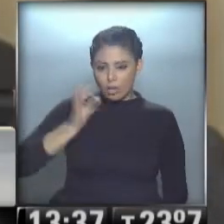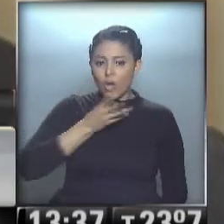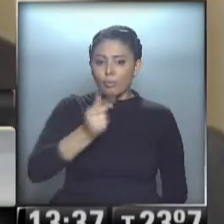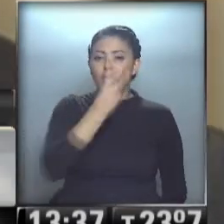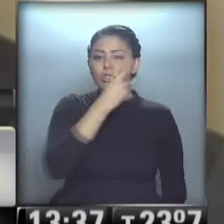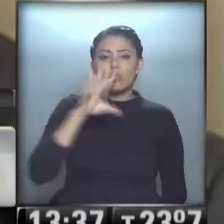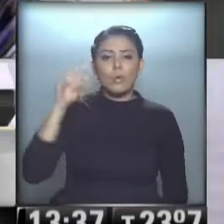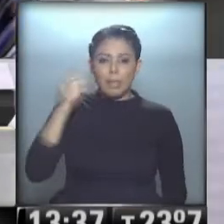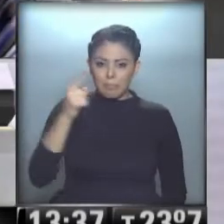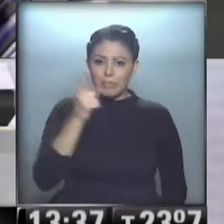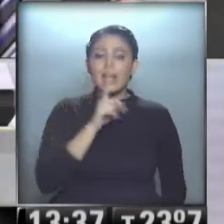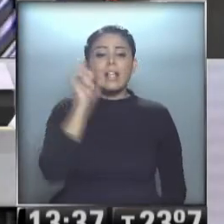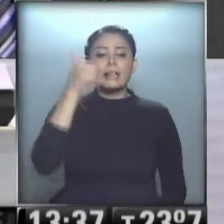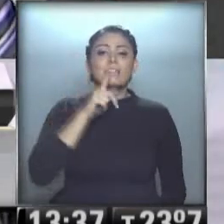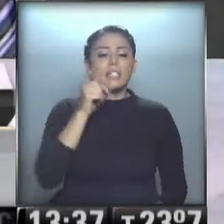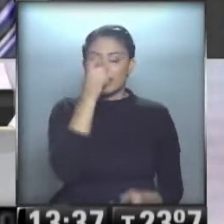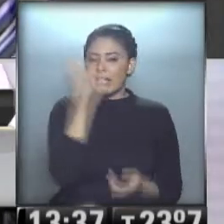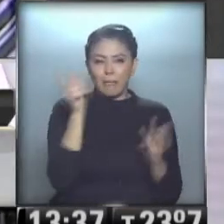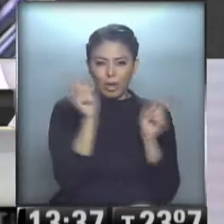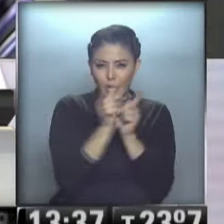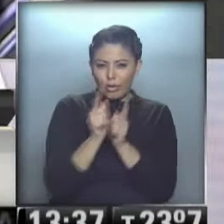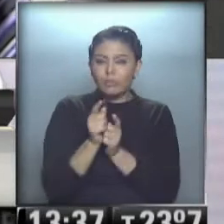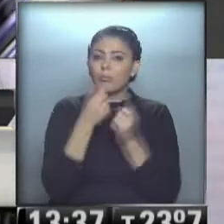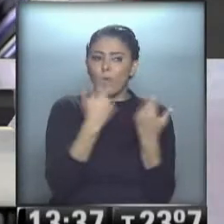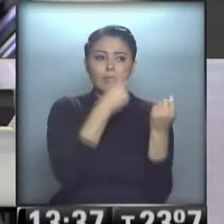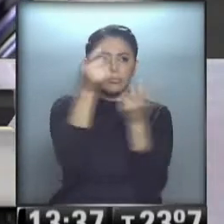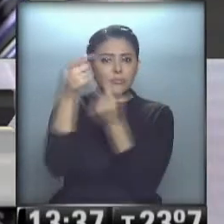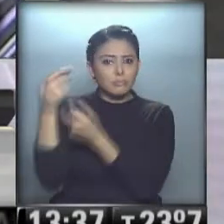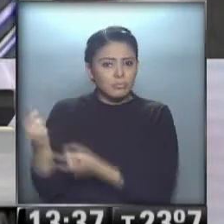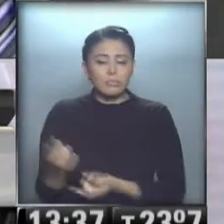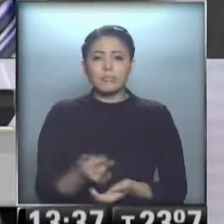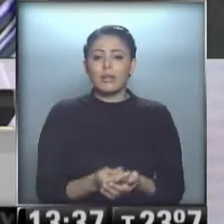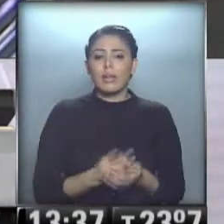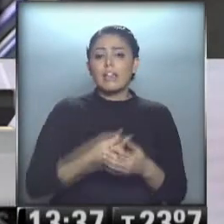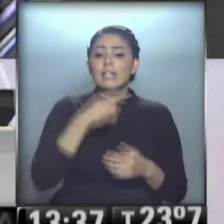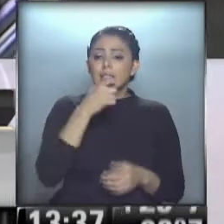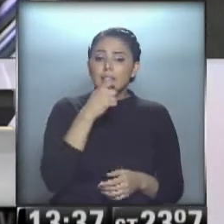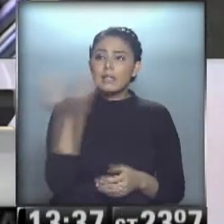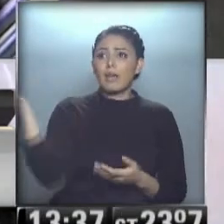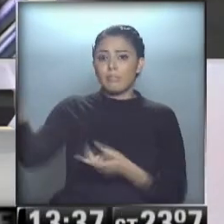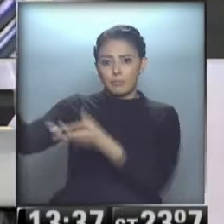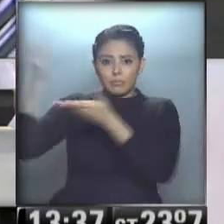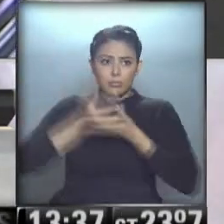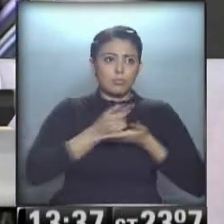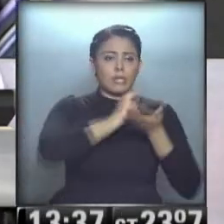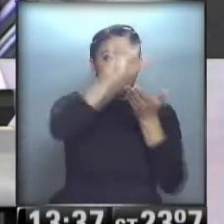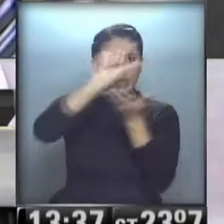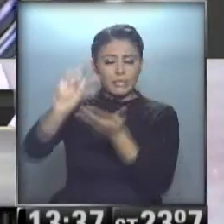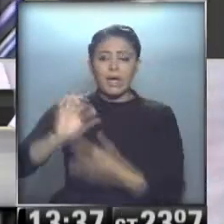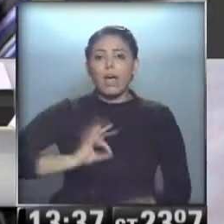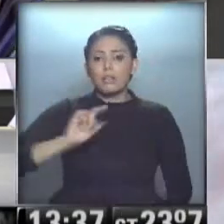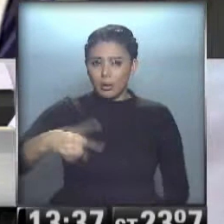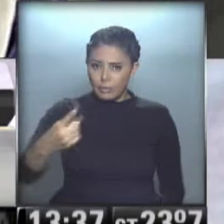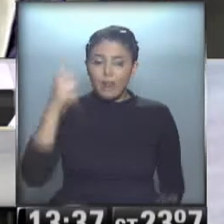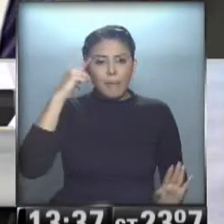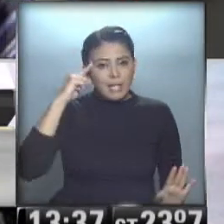250 mil test rápidos para distribuir los estamos distribuyendo en la medida que van ingresando y el próximo año tenemos